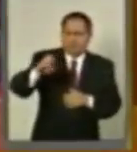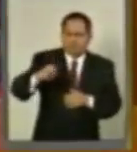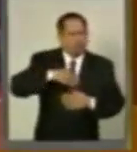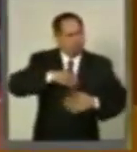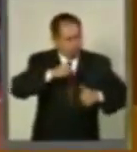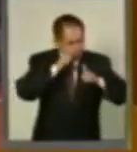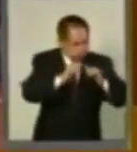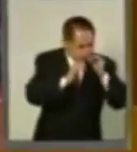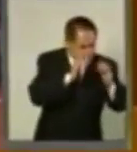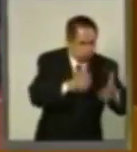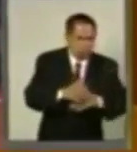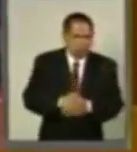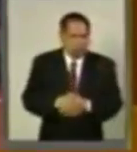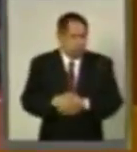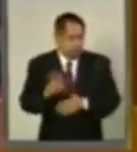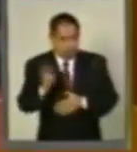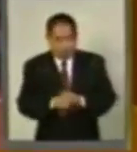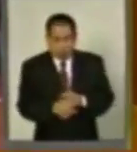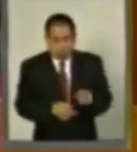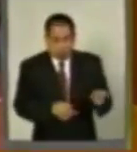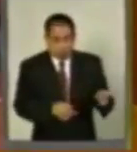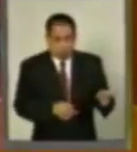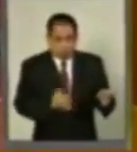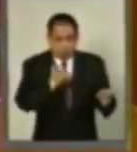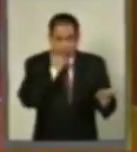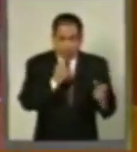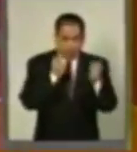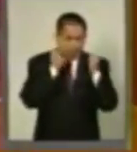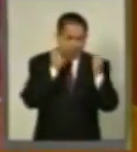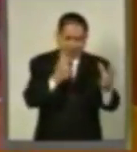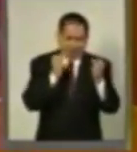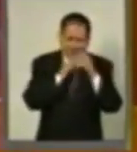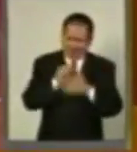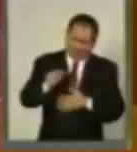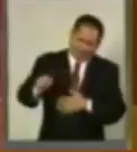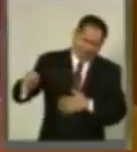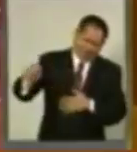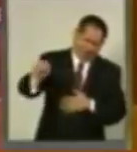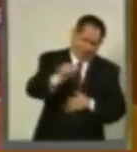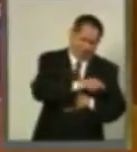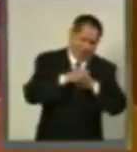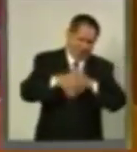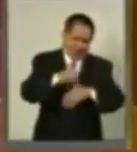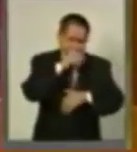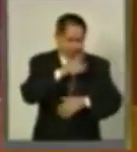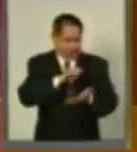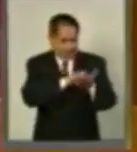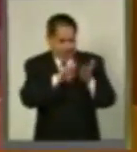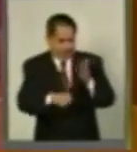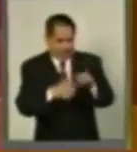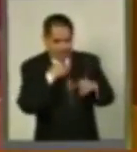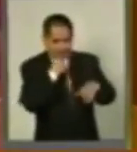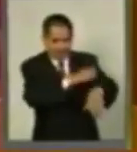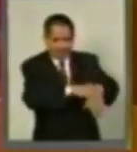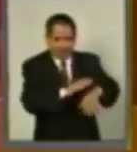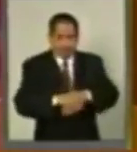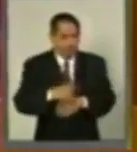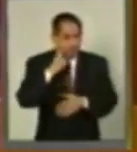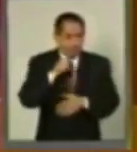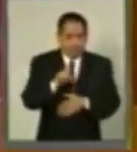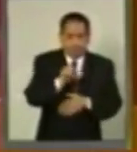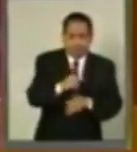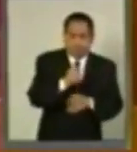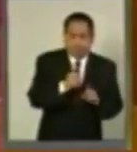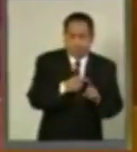escuchado. Pues la verdad es que son muchas las manifestaciones. Le pongo un ejemplo. Entre el 16